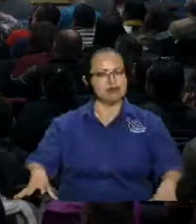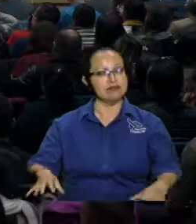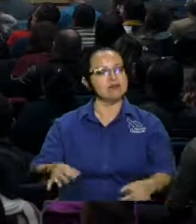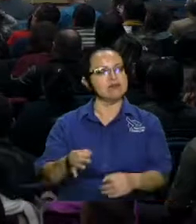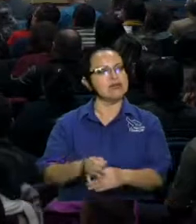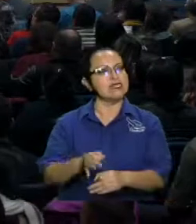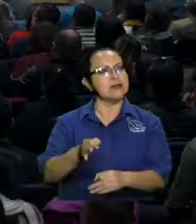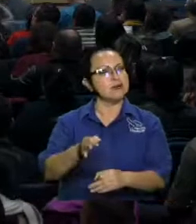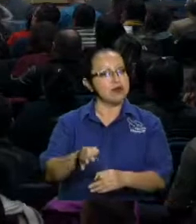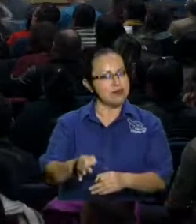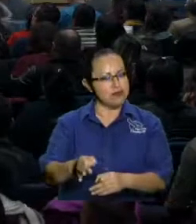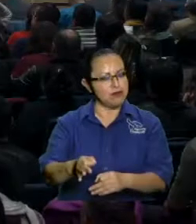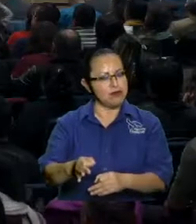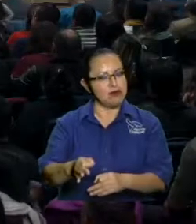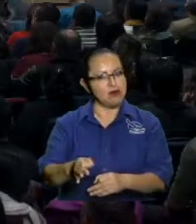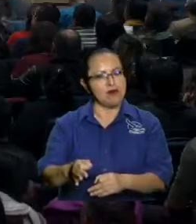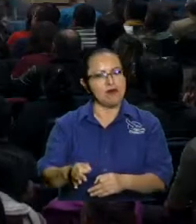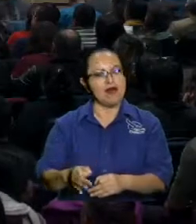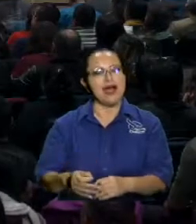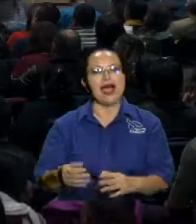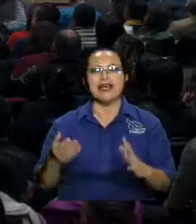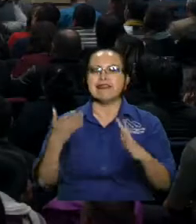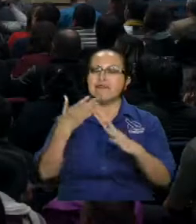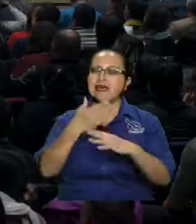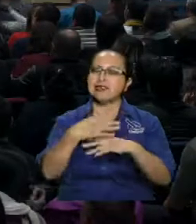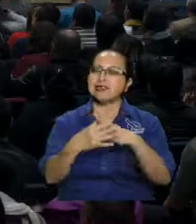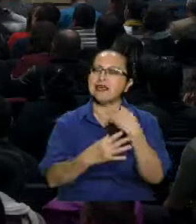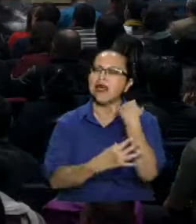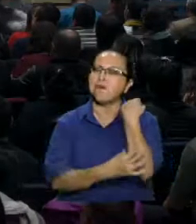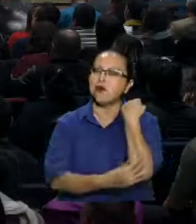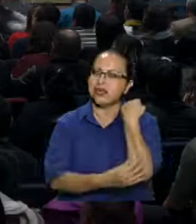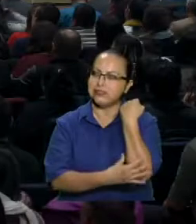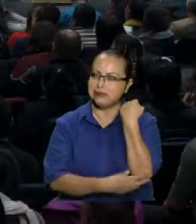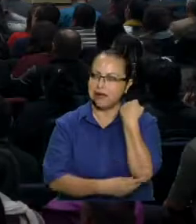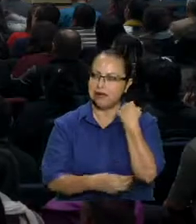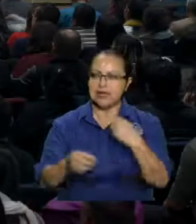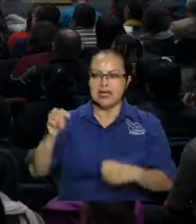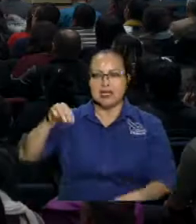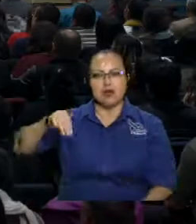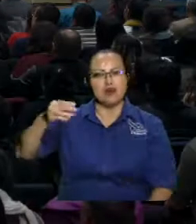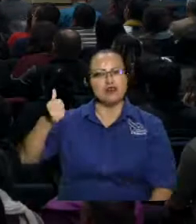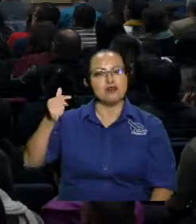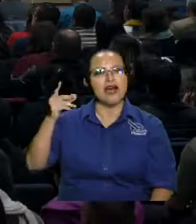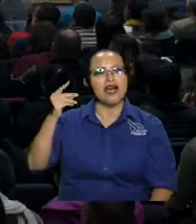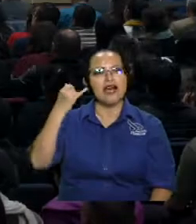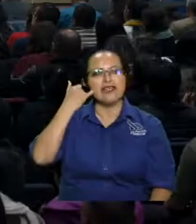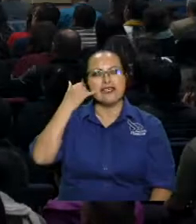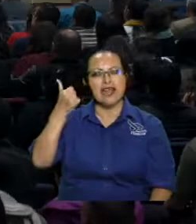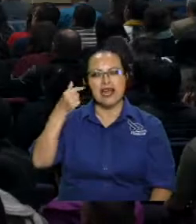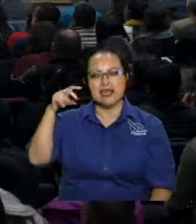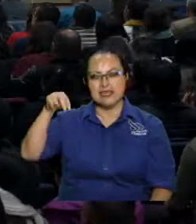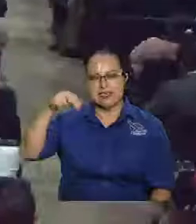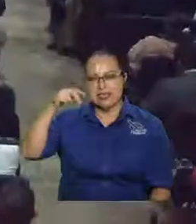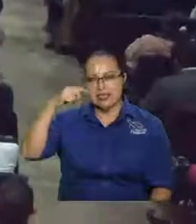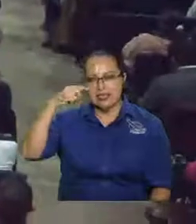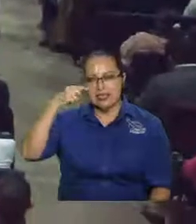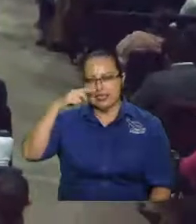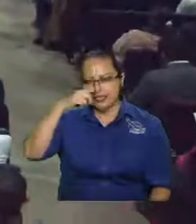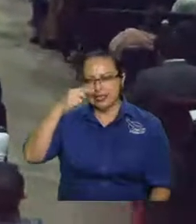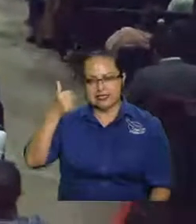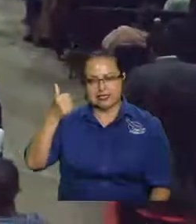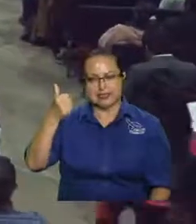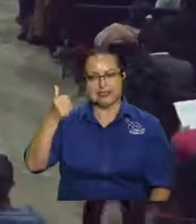destrucción, por decirlo así, del pueblo a través de la pobreza. Los madianitas se habían apoderado